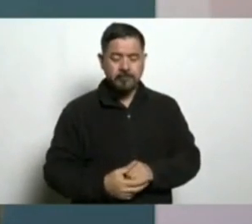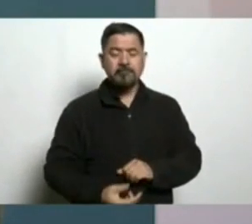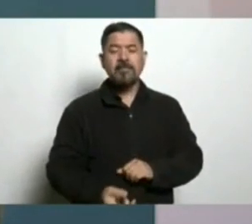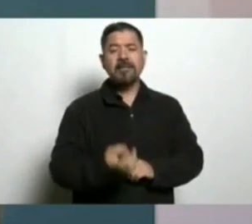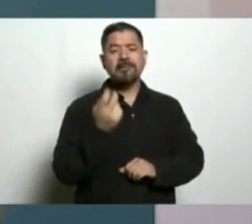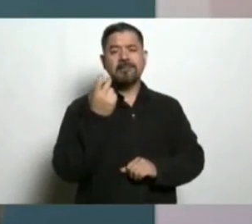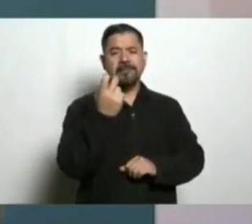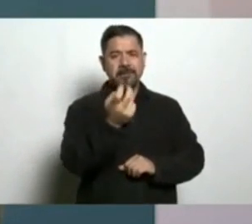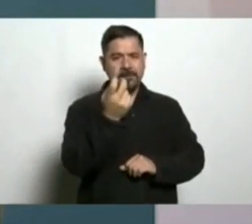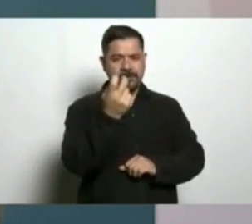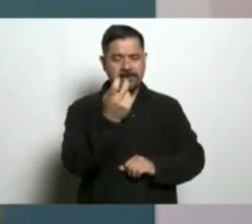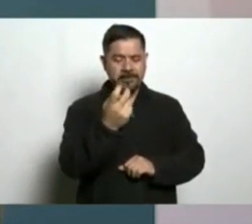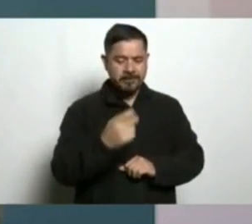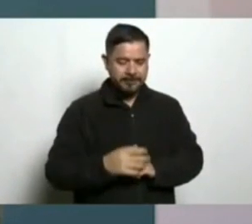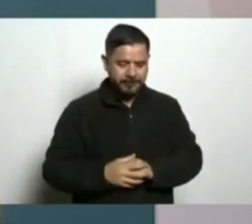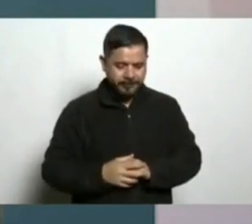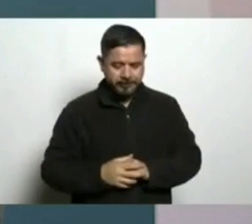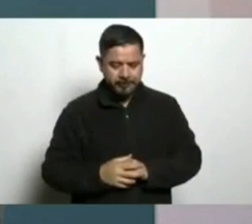Esto